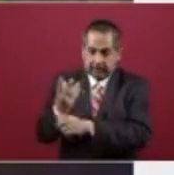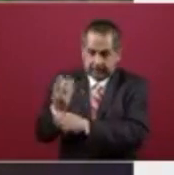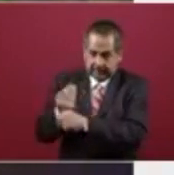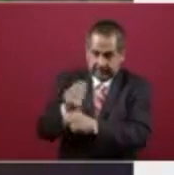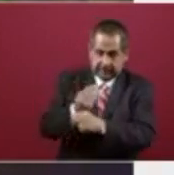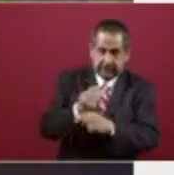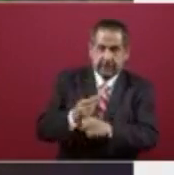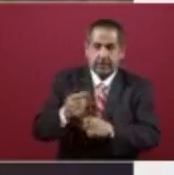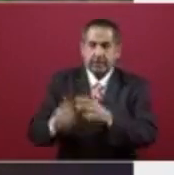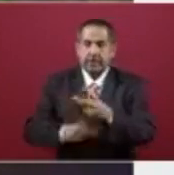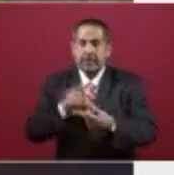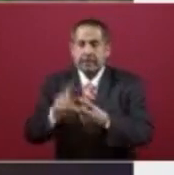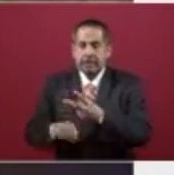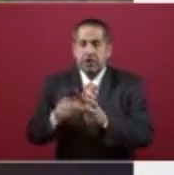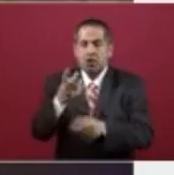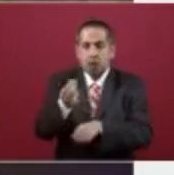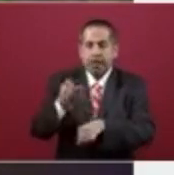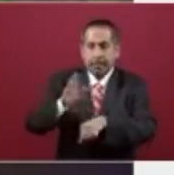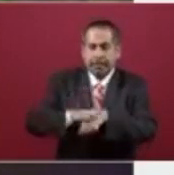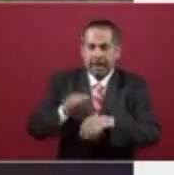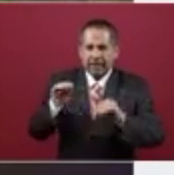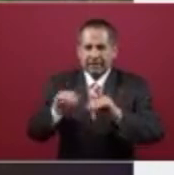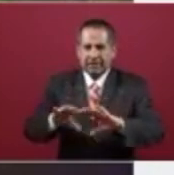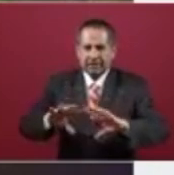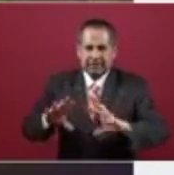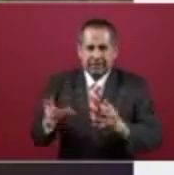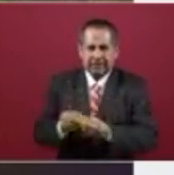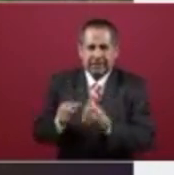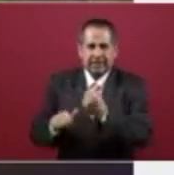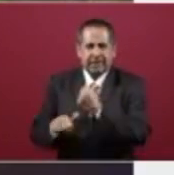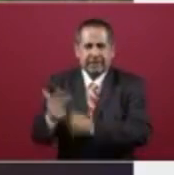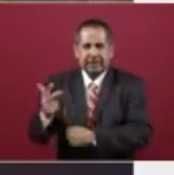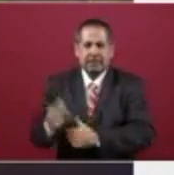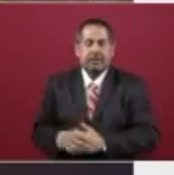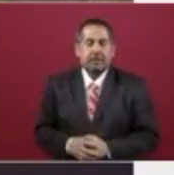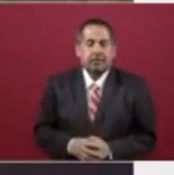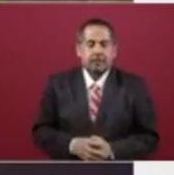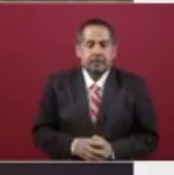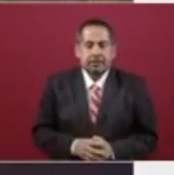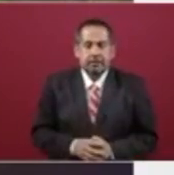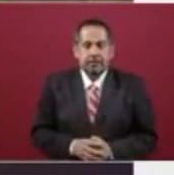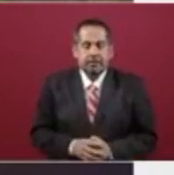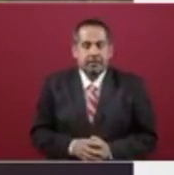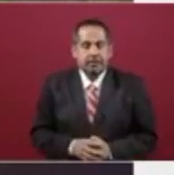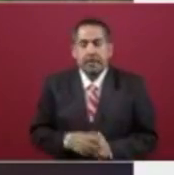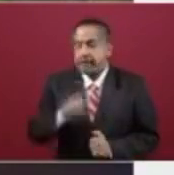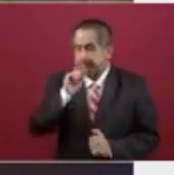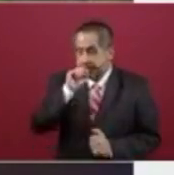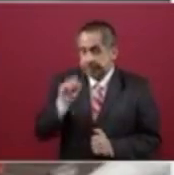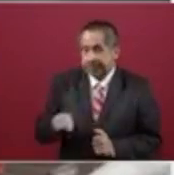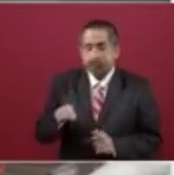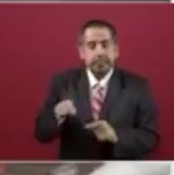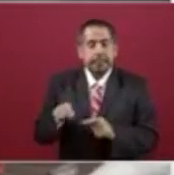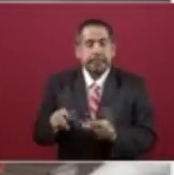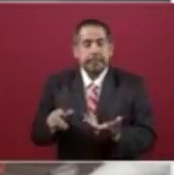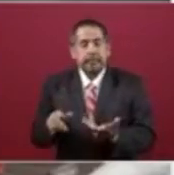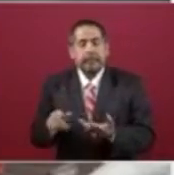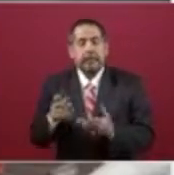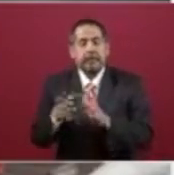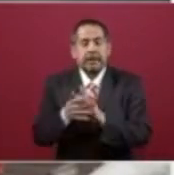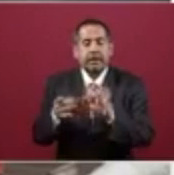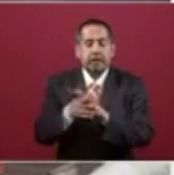imagen de una plataforma terrestre de producción. También se refiere